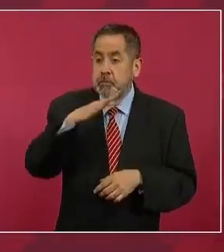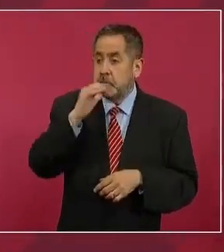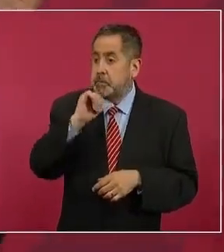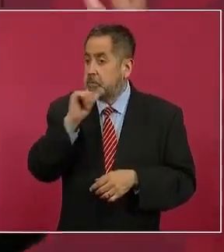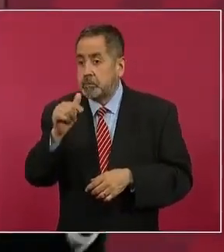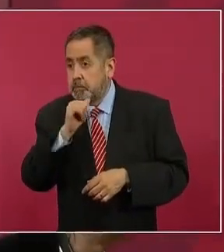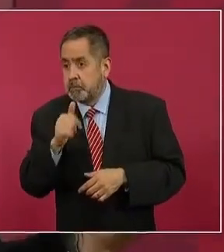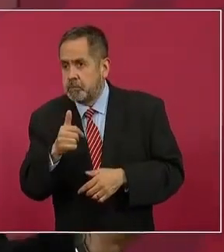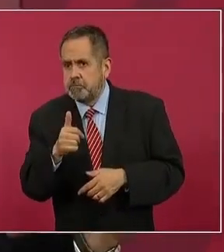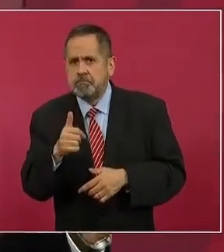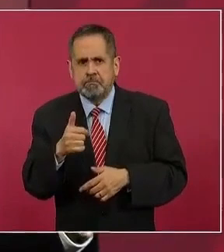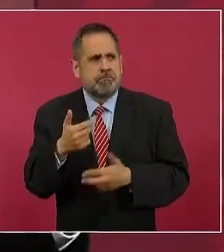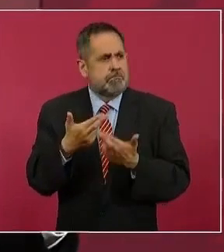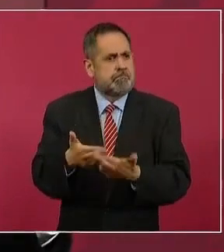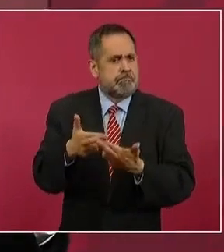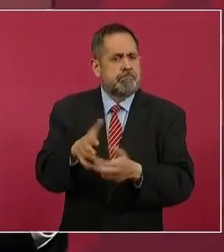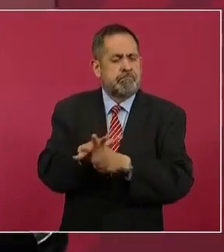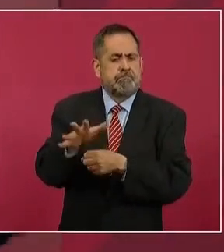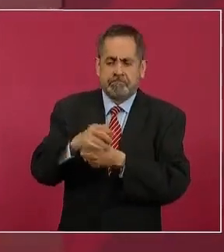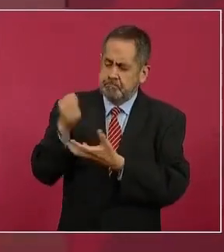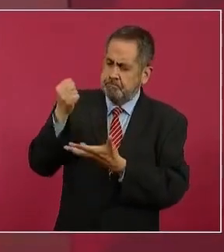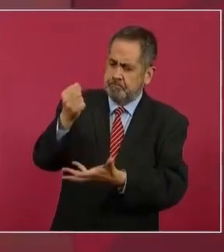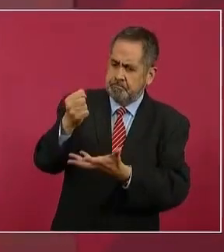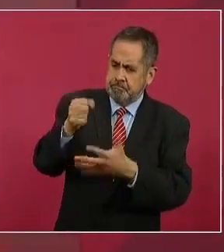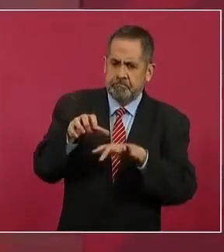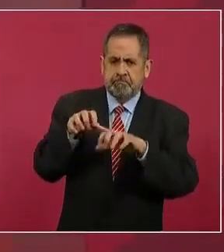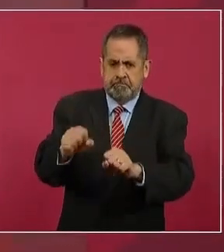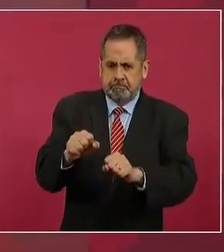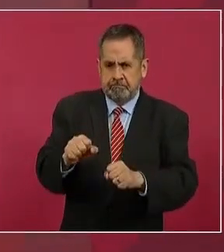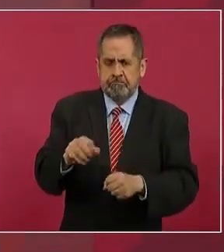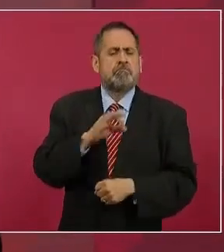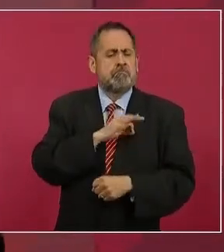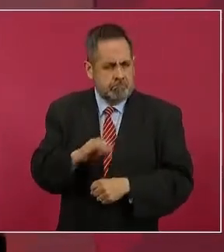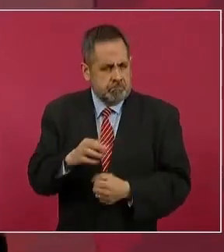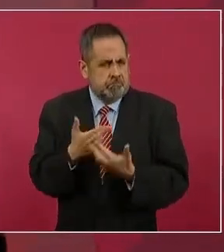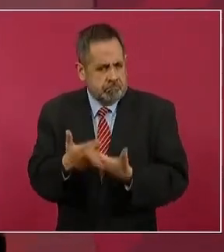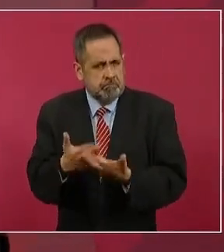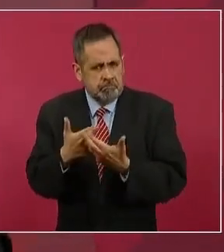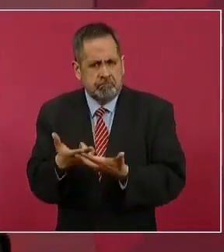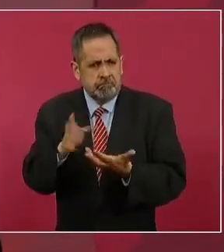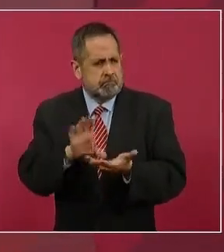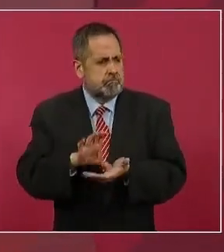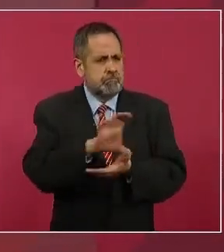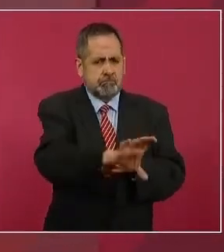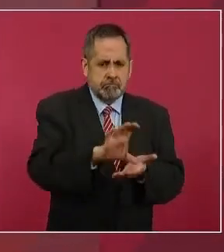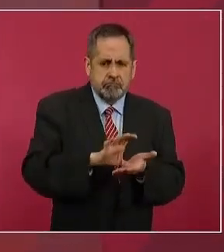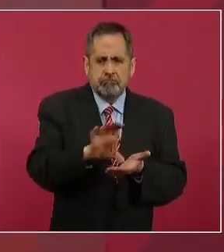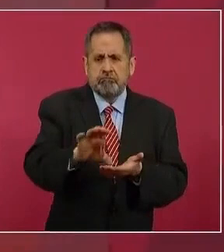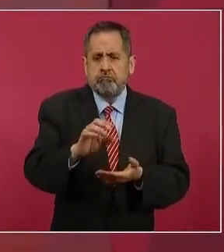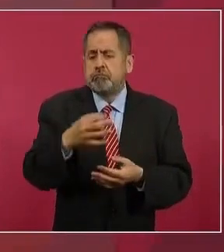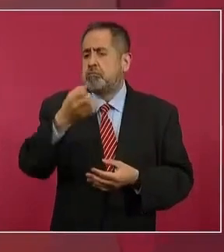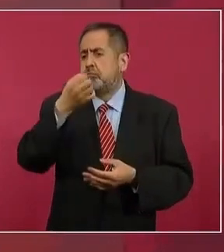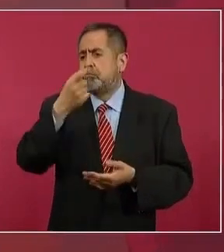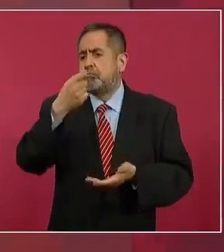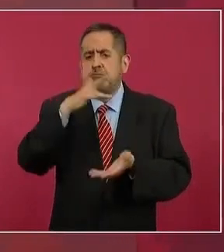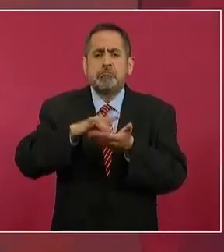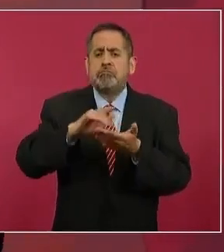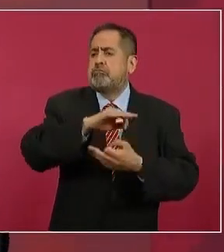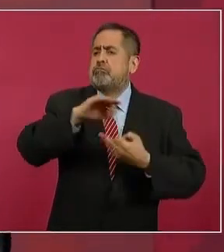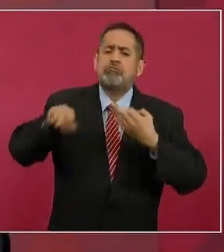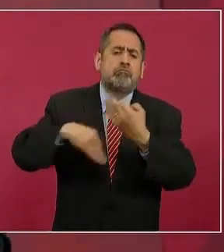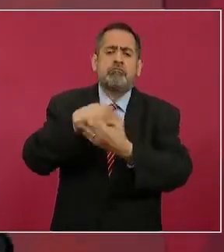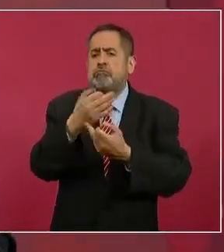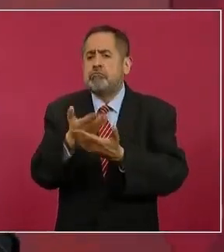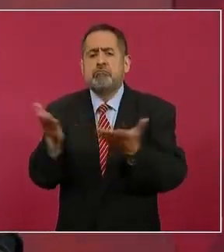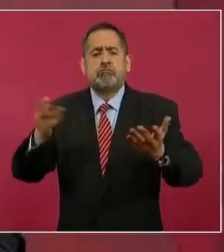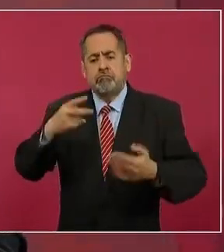con el mismo presupuesto de antes alcanza para dar la medicina a todos y atender a